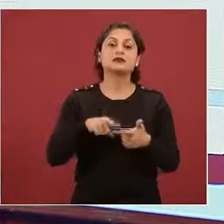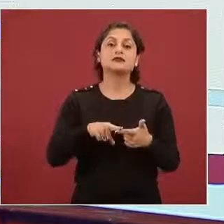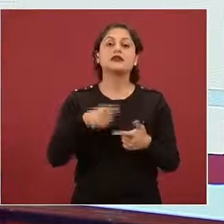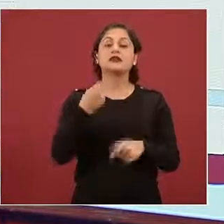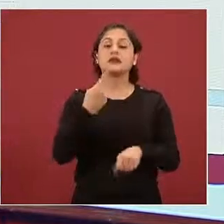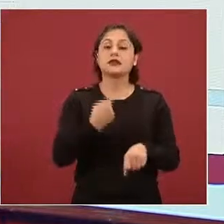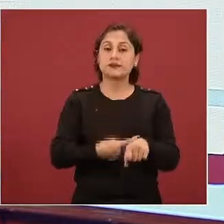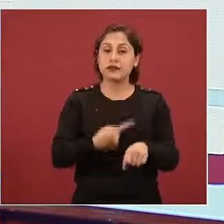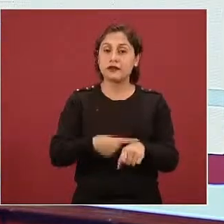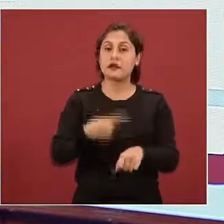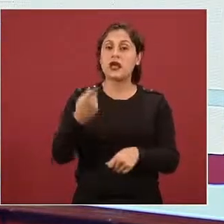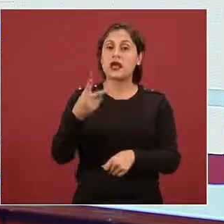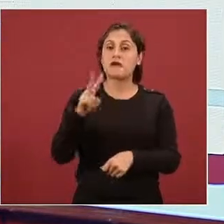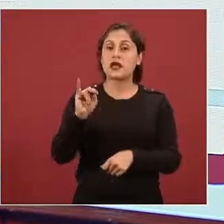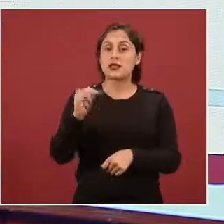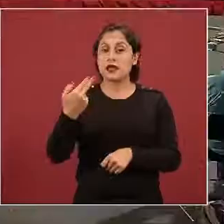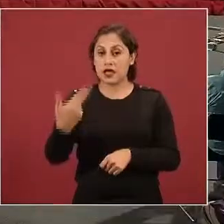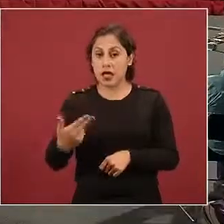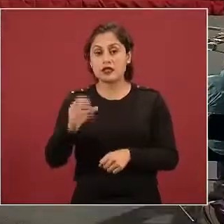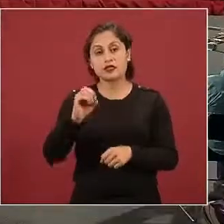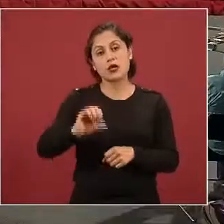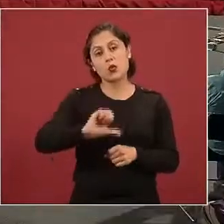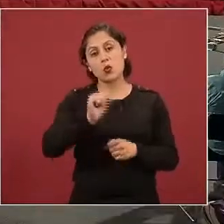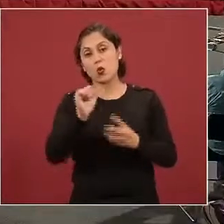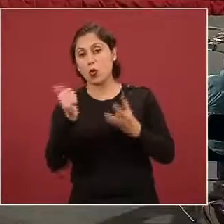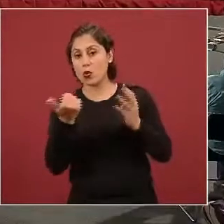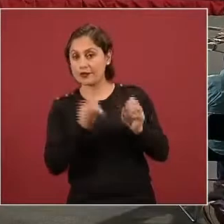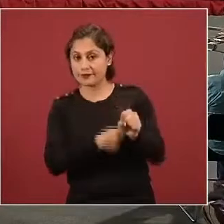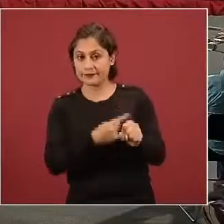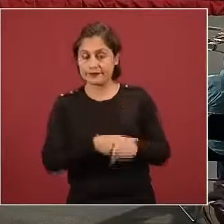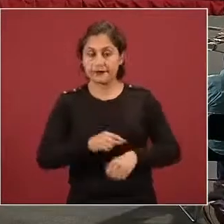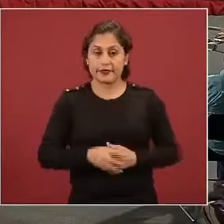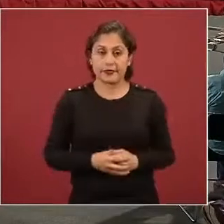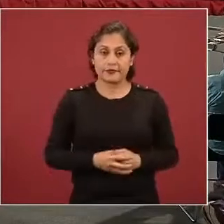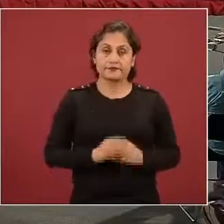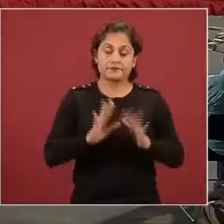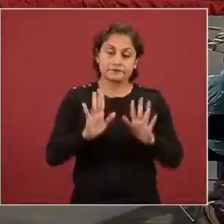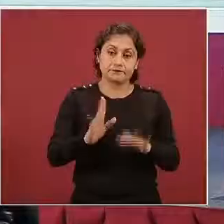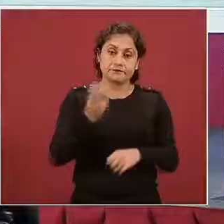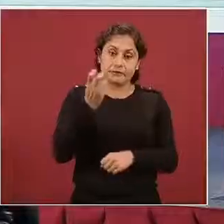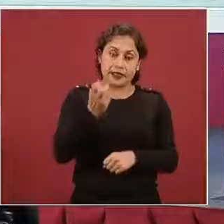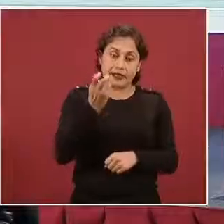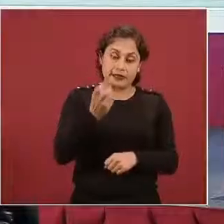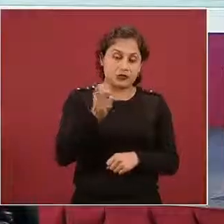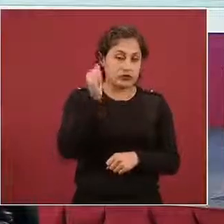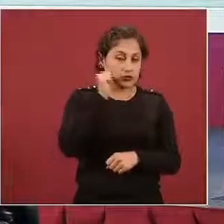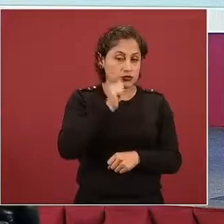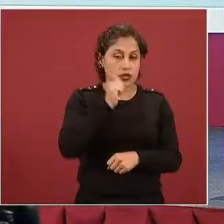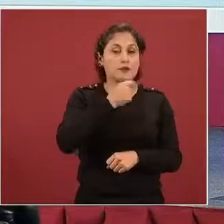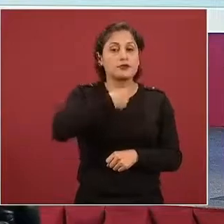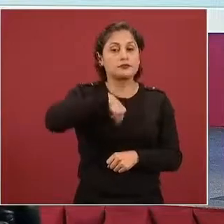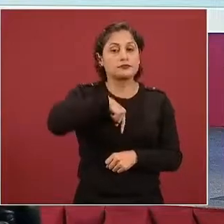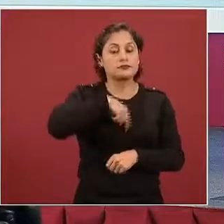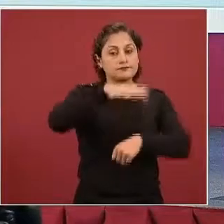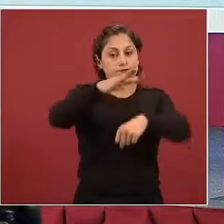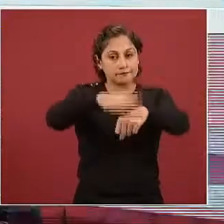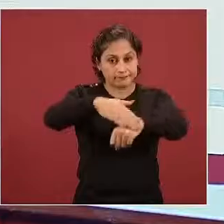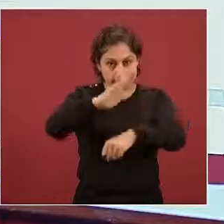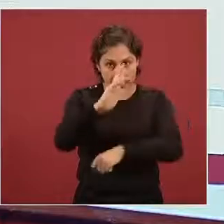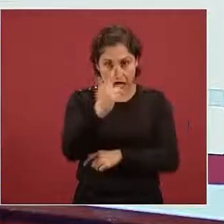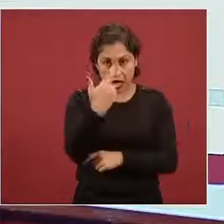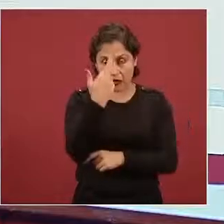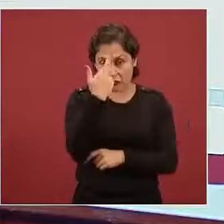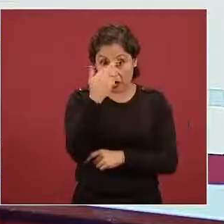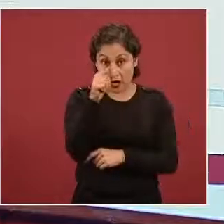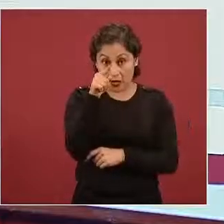inmunosupresores, VIH o varias otras causas. Y aquí siempre que decimos esto recordamos, si usted tiene COVID, si usted